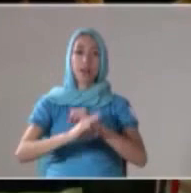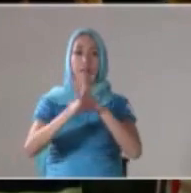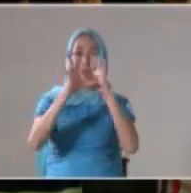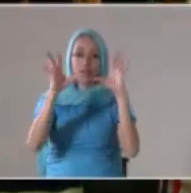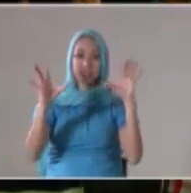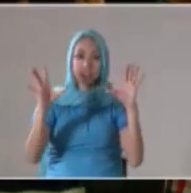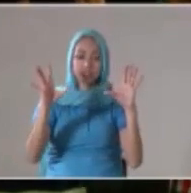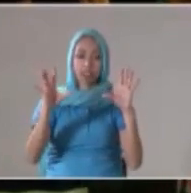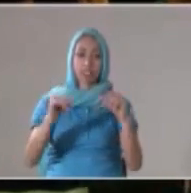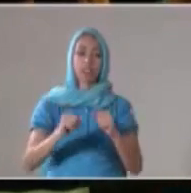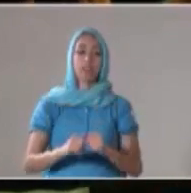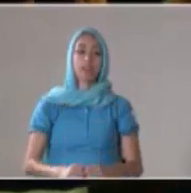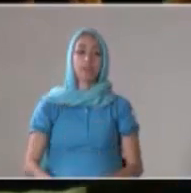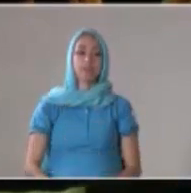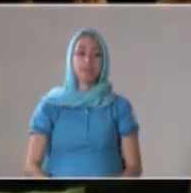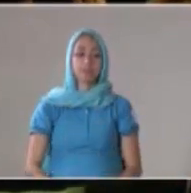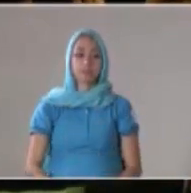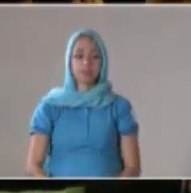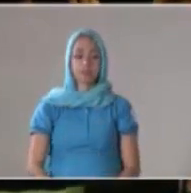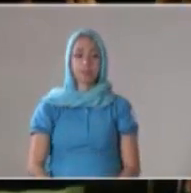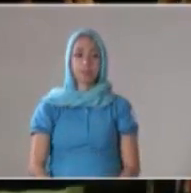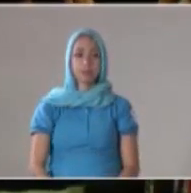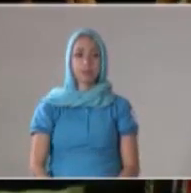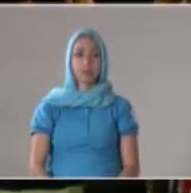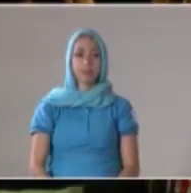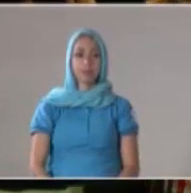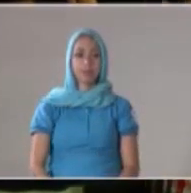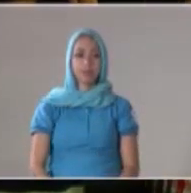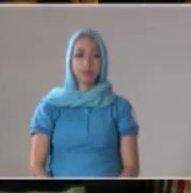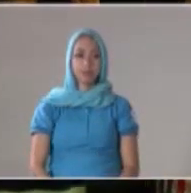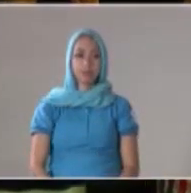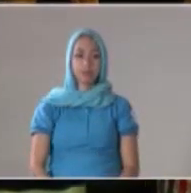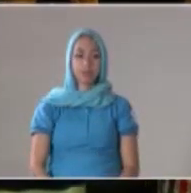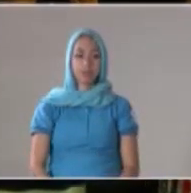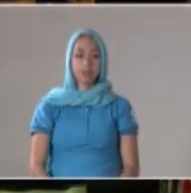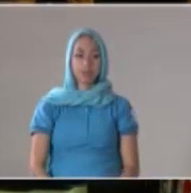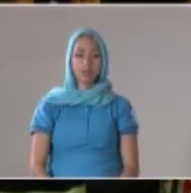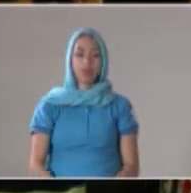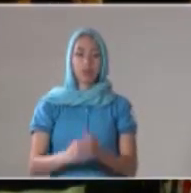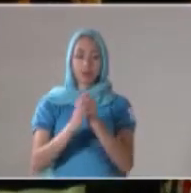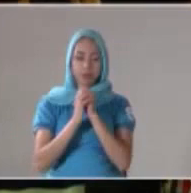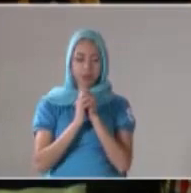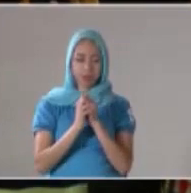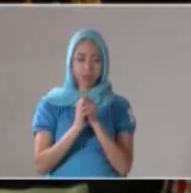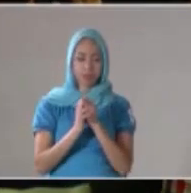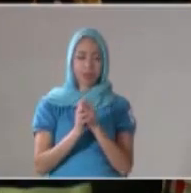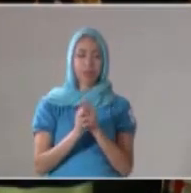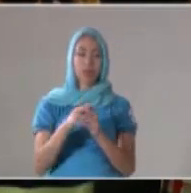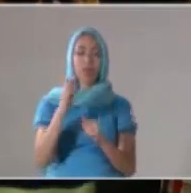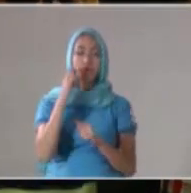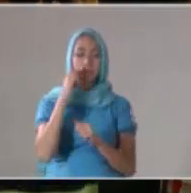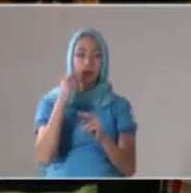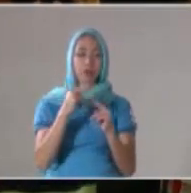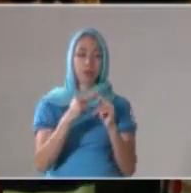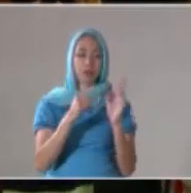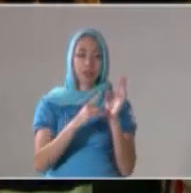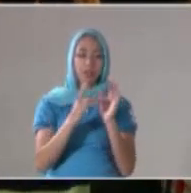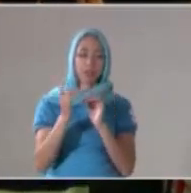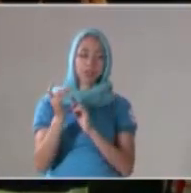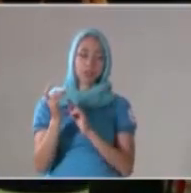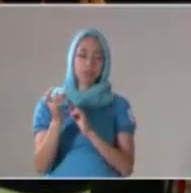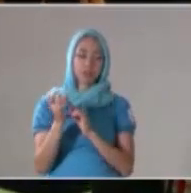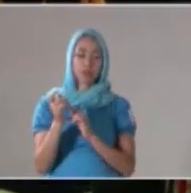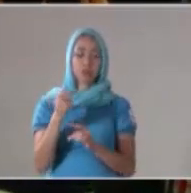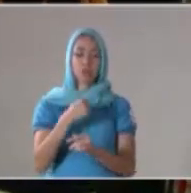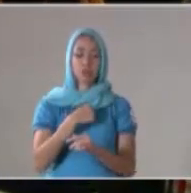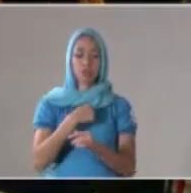lo magistral, Señor, en el nombre de Jesús. Padre, envuélveles tú con esos mantos preciosos, Señor, y yo